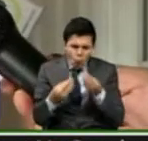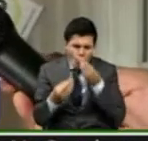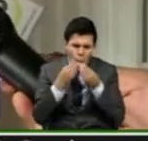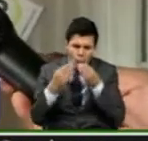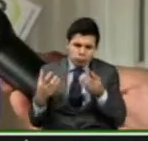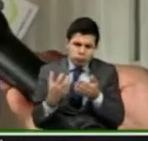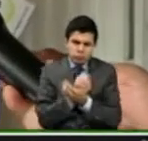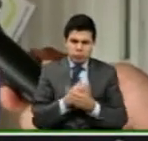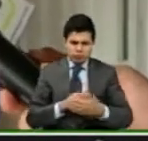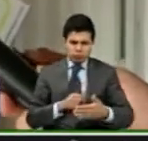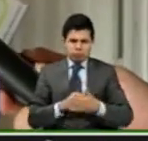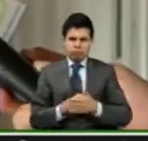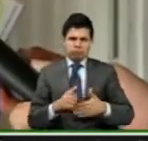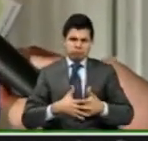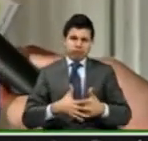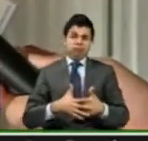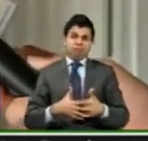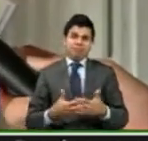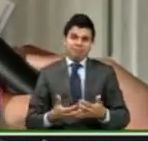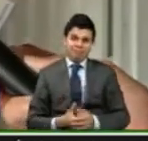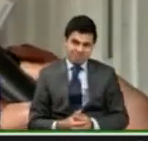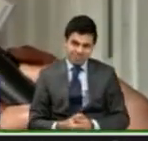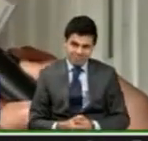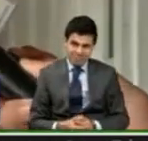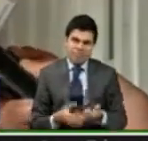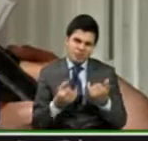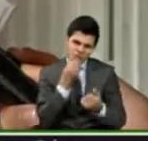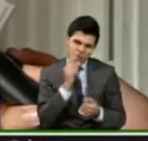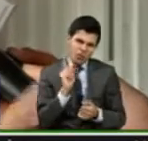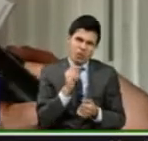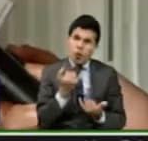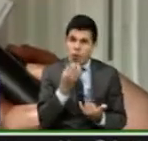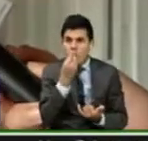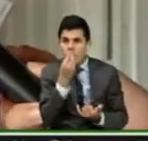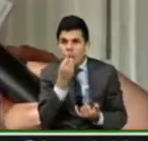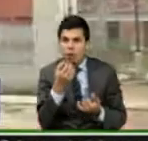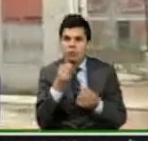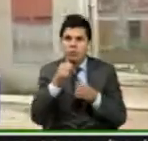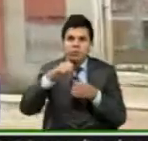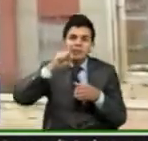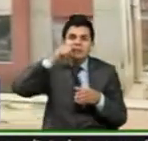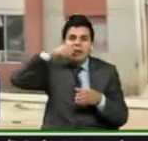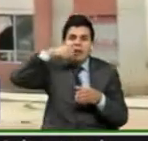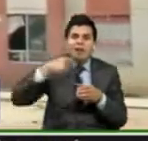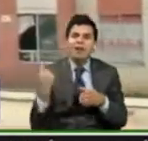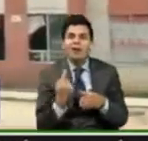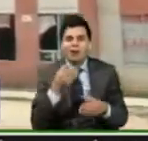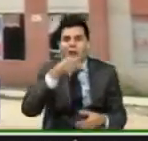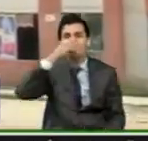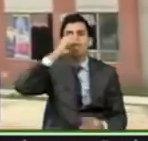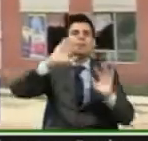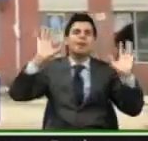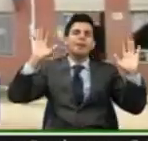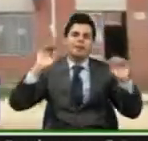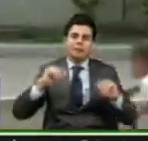amanecí con la barriga mucho llena. Entonces, no, hoy no como. ¿Sabe qué comí hoy? Un juguito de zanahoria. Habitantes de la playa, el Pablón,